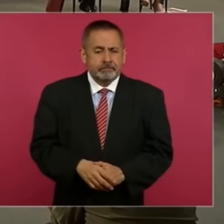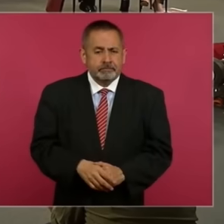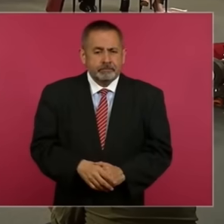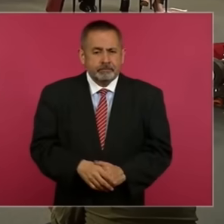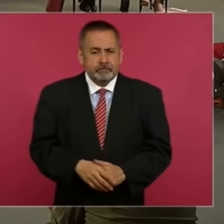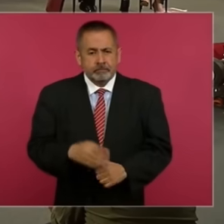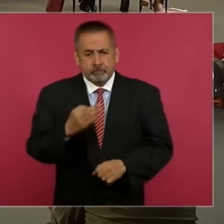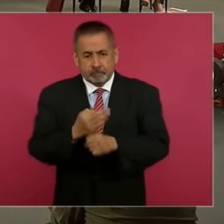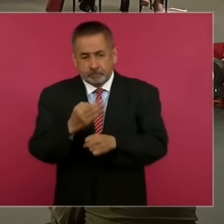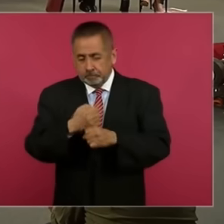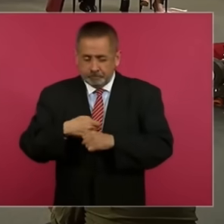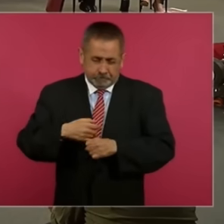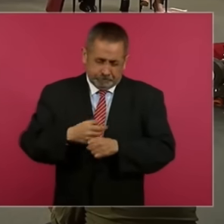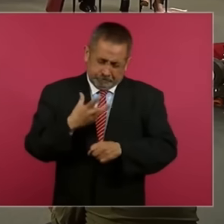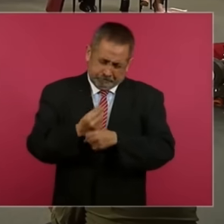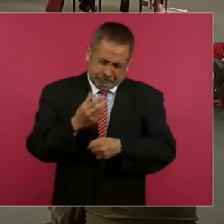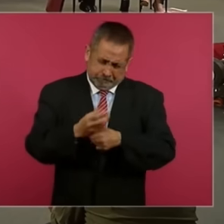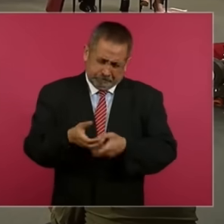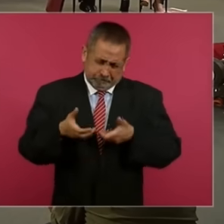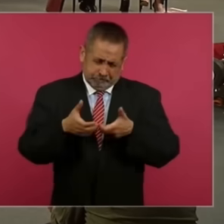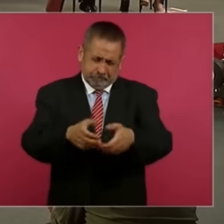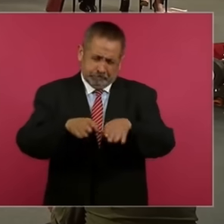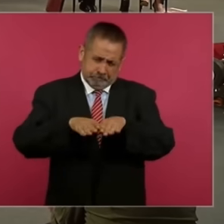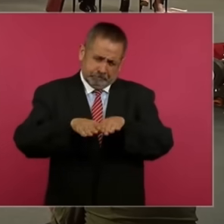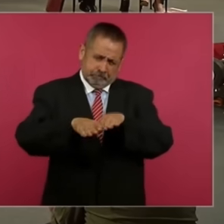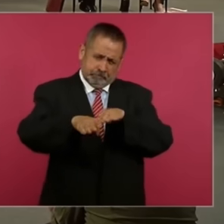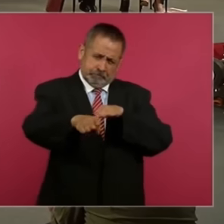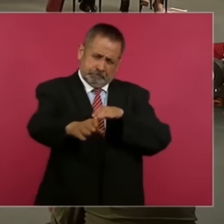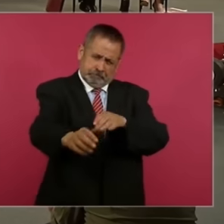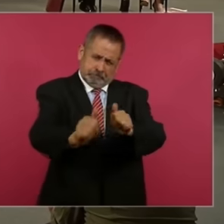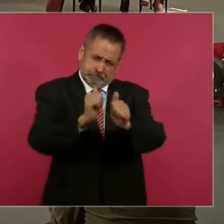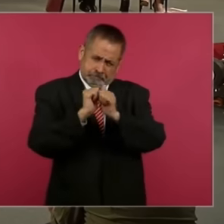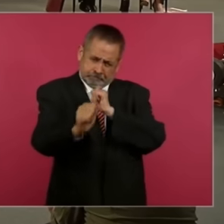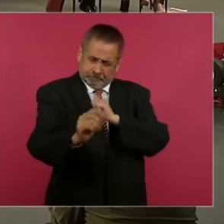Estamos haciendo un camino